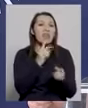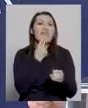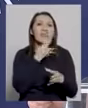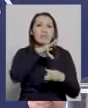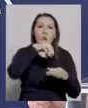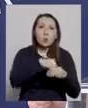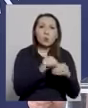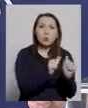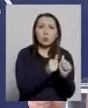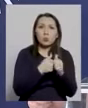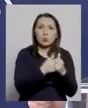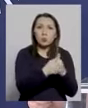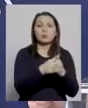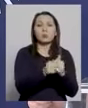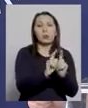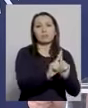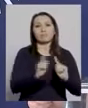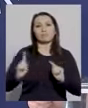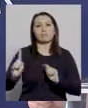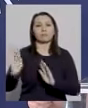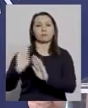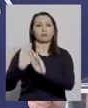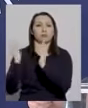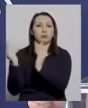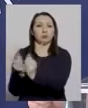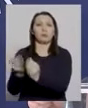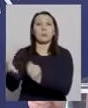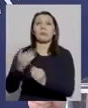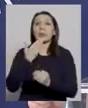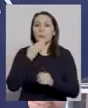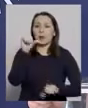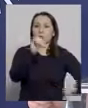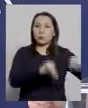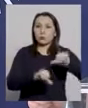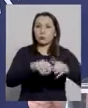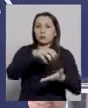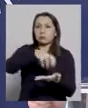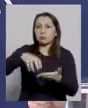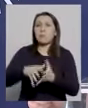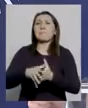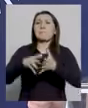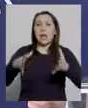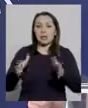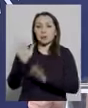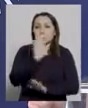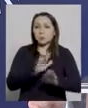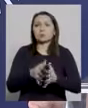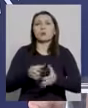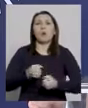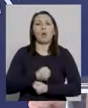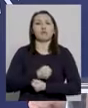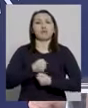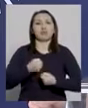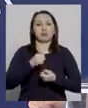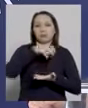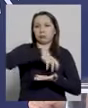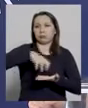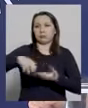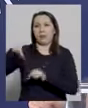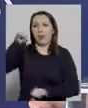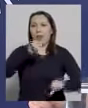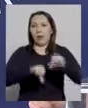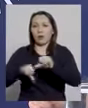y aislarla. Y es por eso que estamos fortaleciendo la red de laboratorios en forma importante. Hemos seguido fortaleciendo la red de